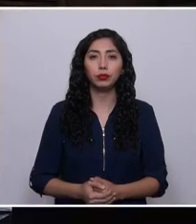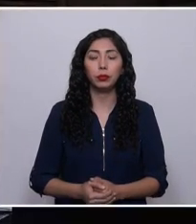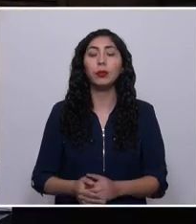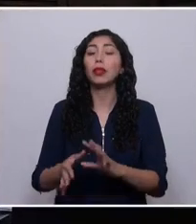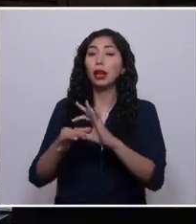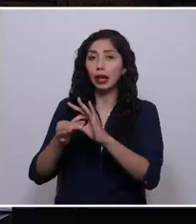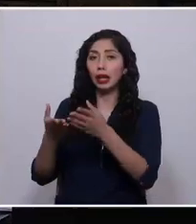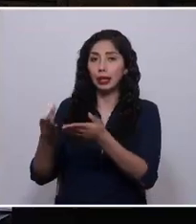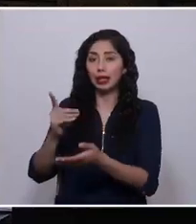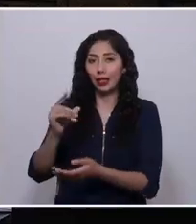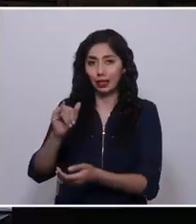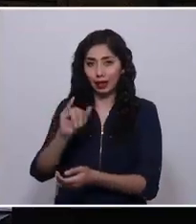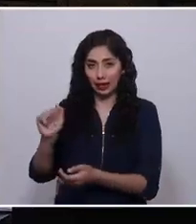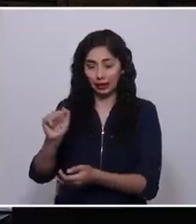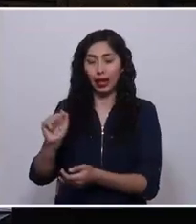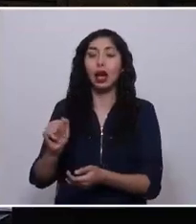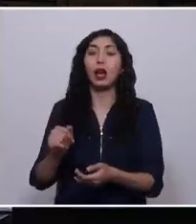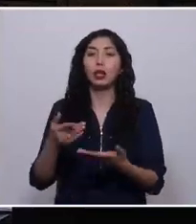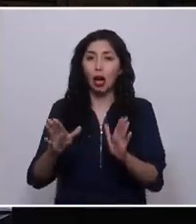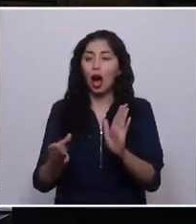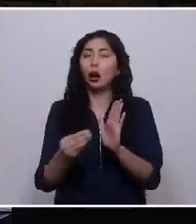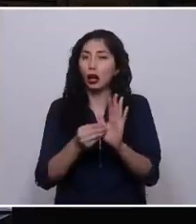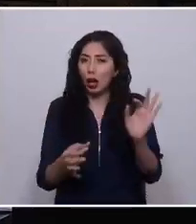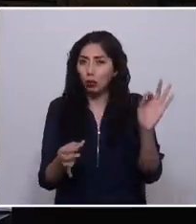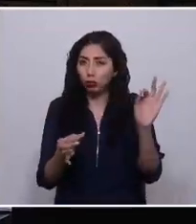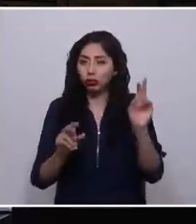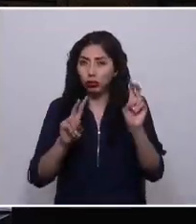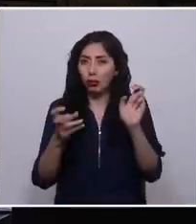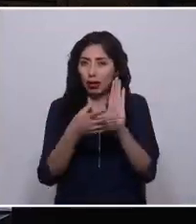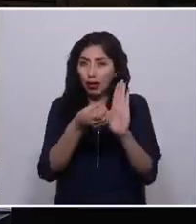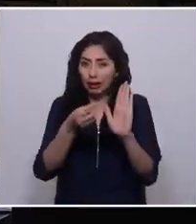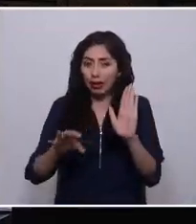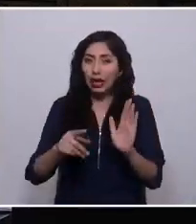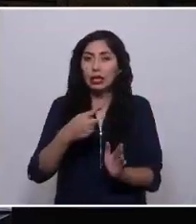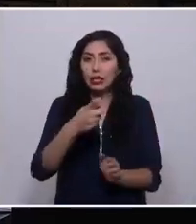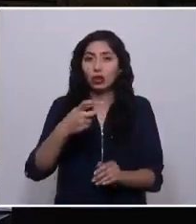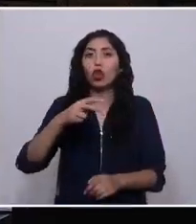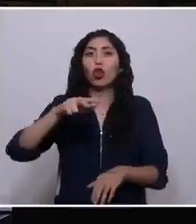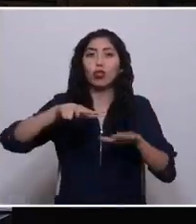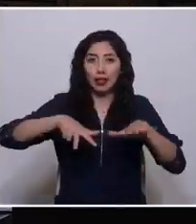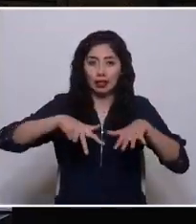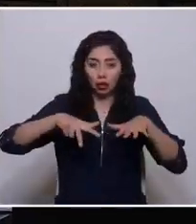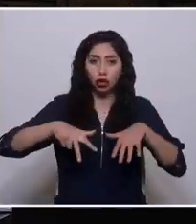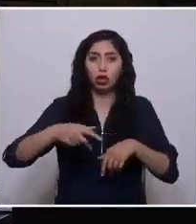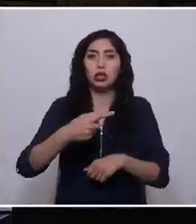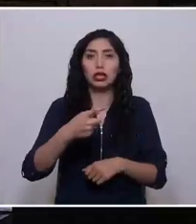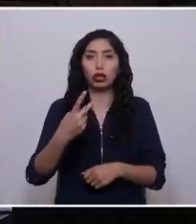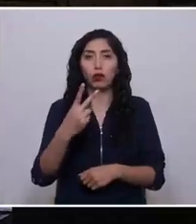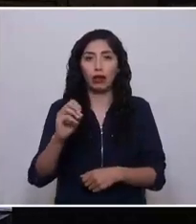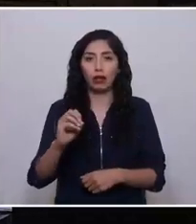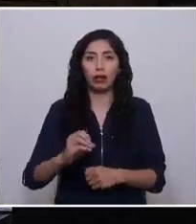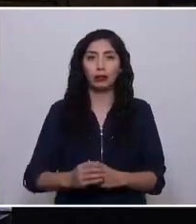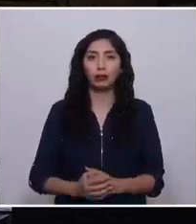Gracias, señor Daza. Queda registro del retiro de la indicación 118 y 120.